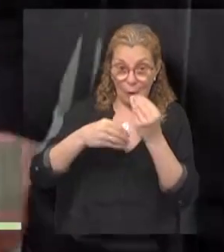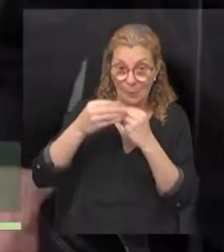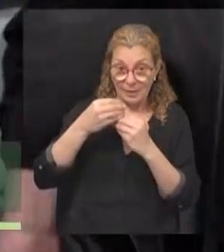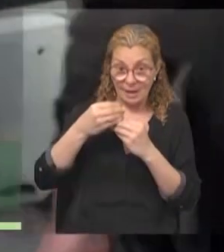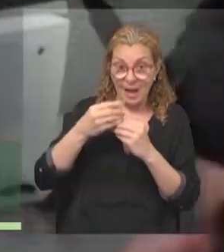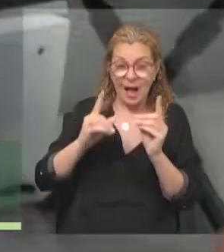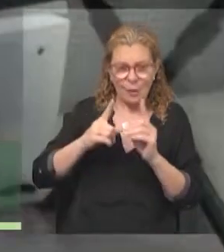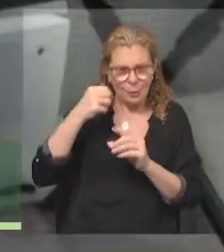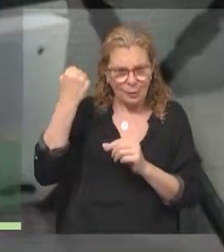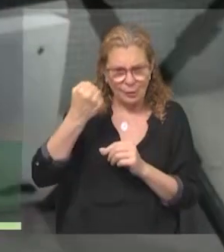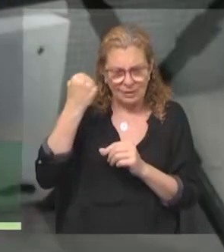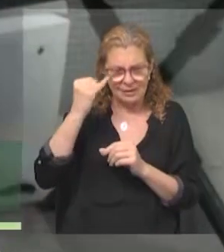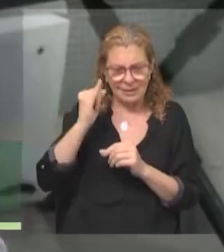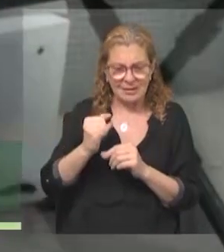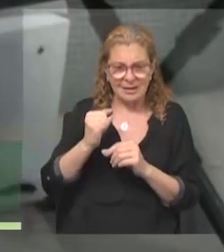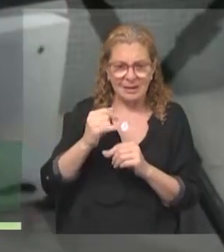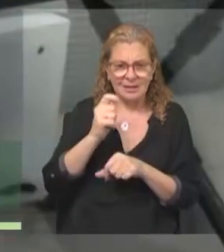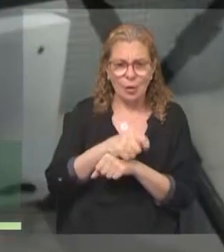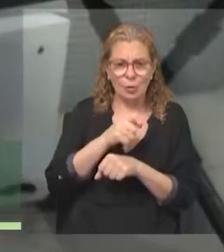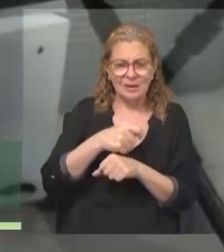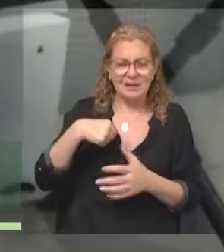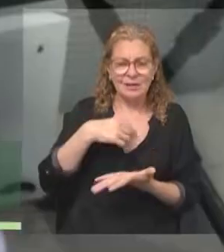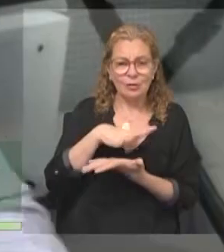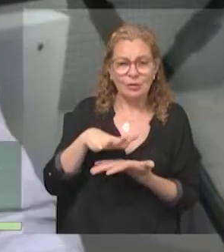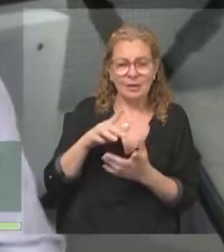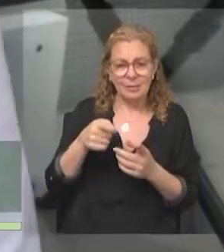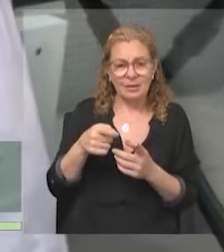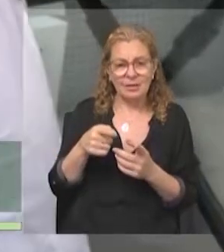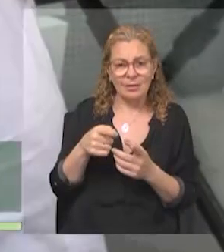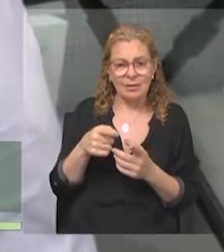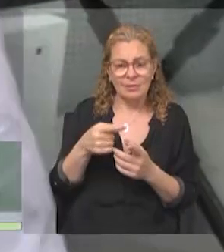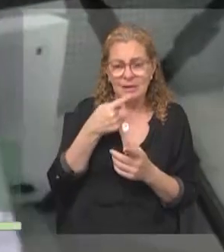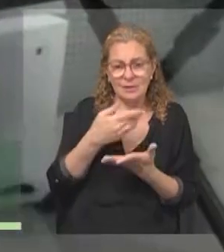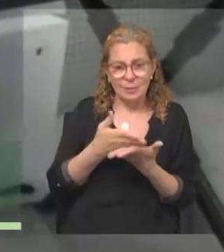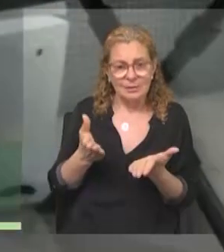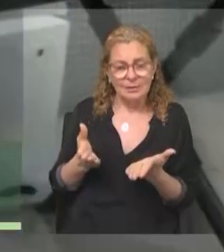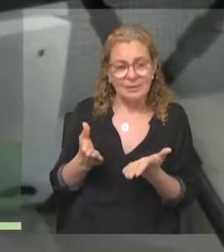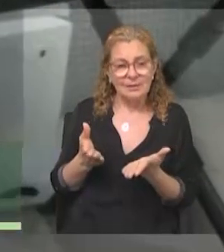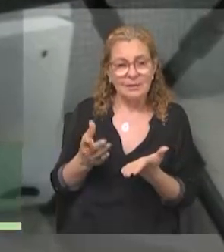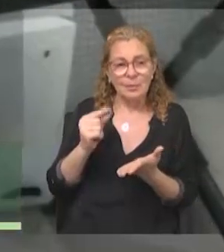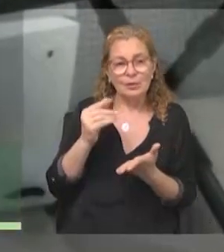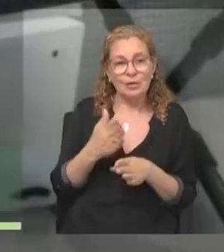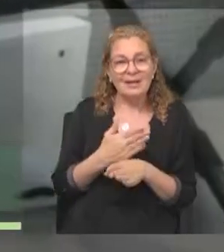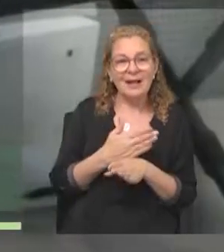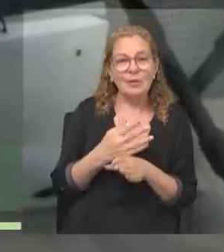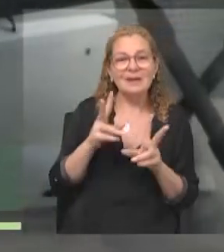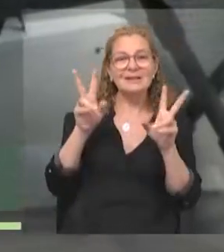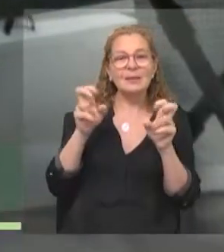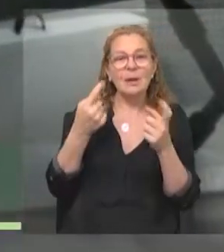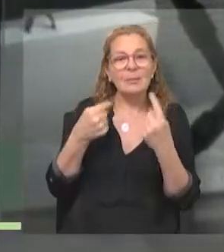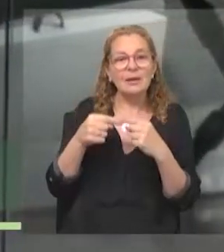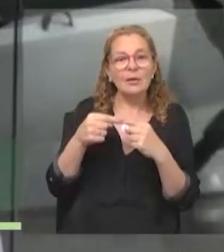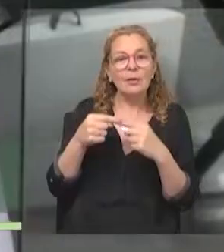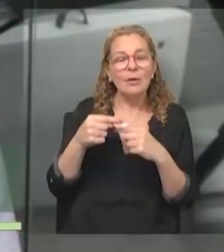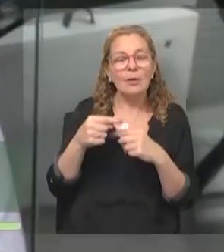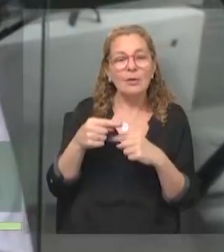soberanía y también un factor de Justicia Social es eso es en lo que estamos ahora te saca un poquito este tema pero durante eh tu